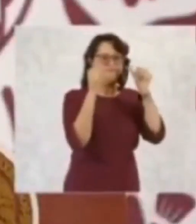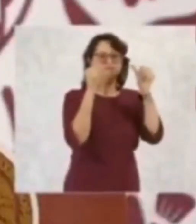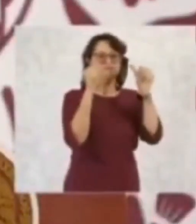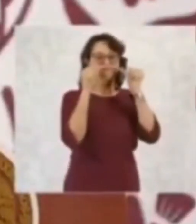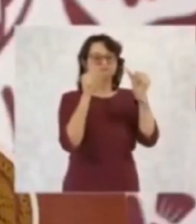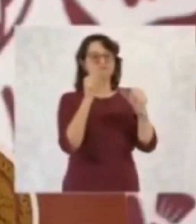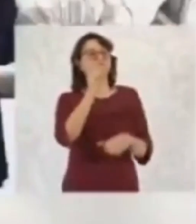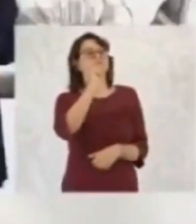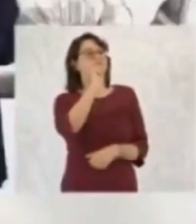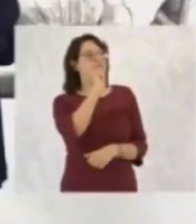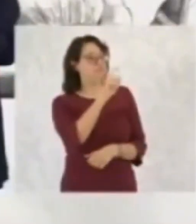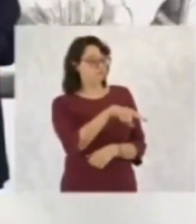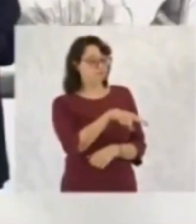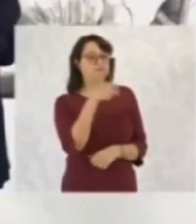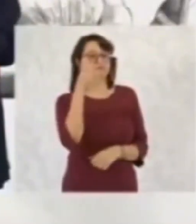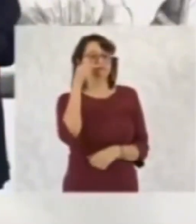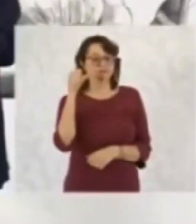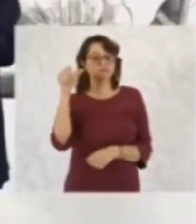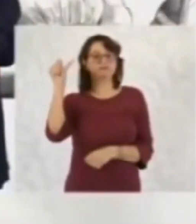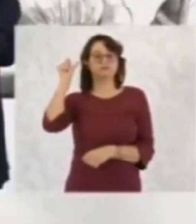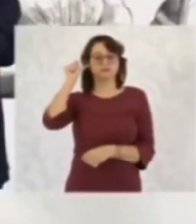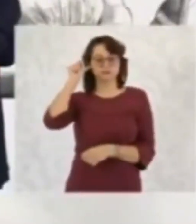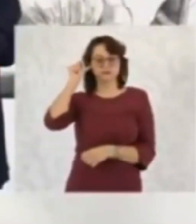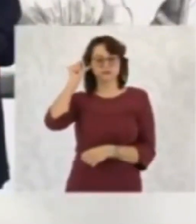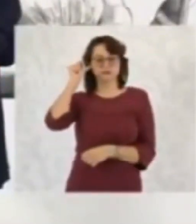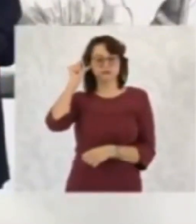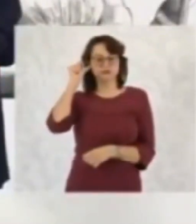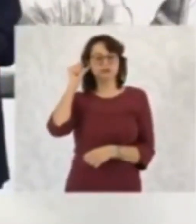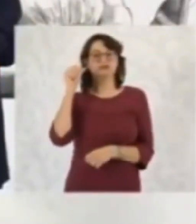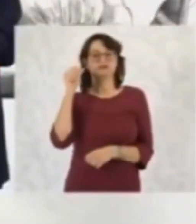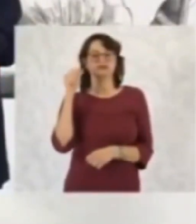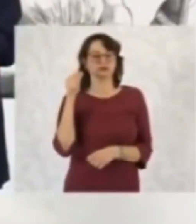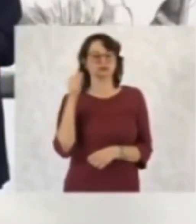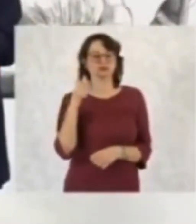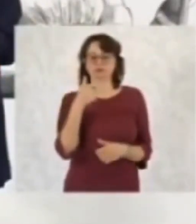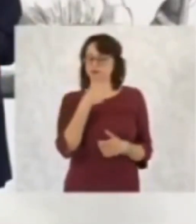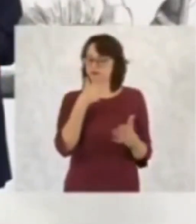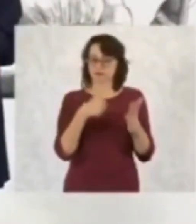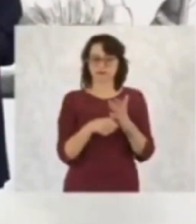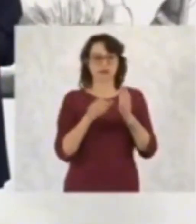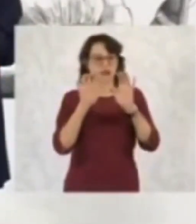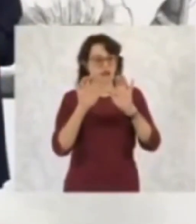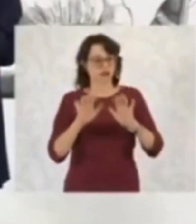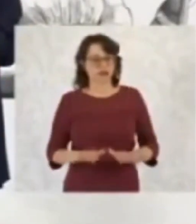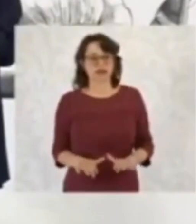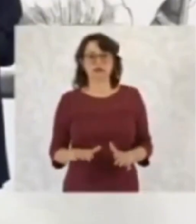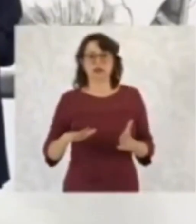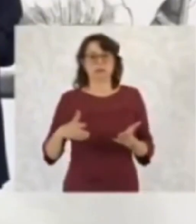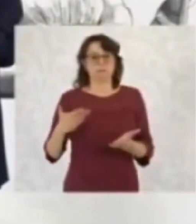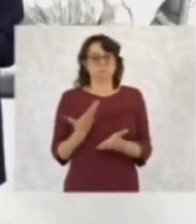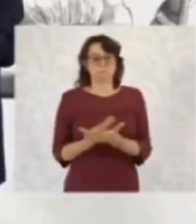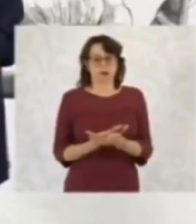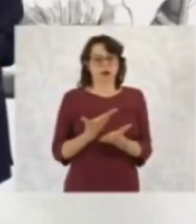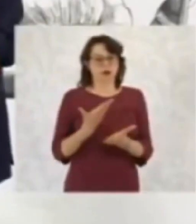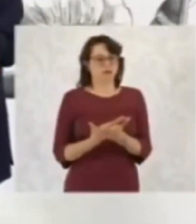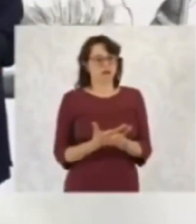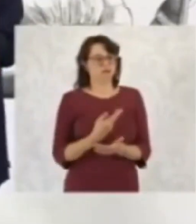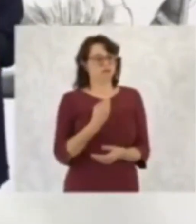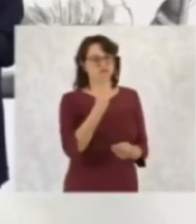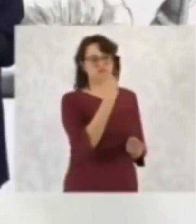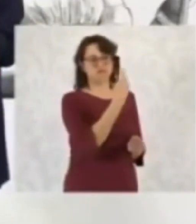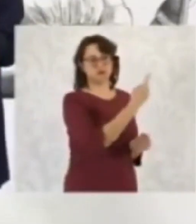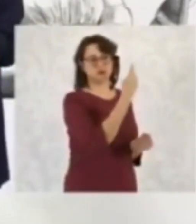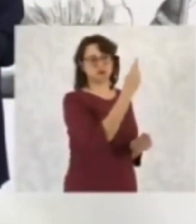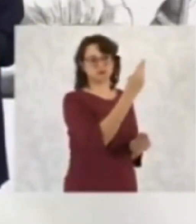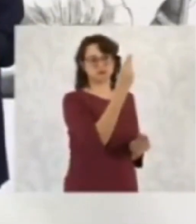también, Presidenta, ayer mismo hicimos llegar por los conductos oficiales los planteamientos que nos hizo llegar a